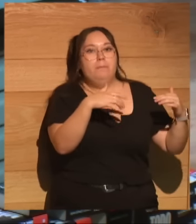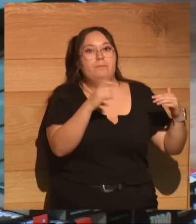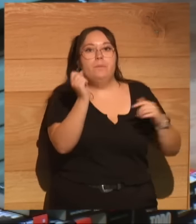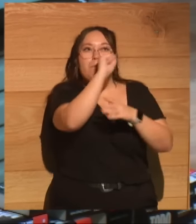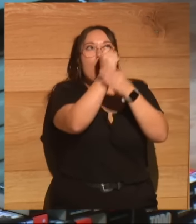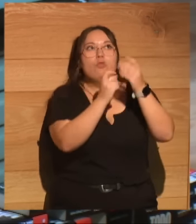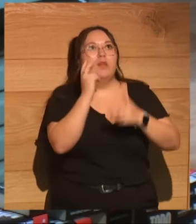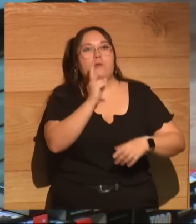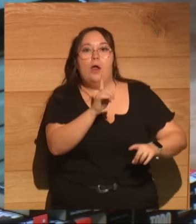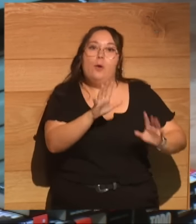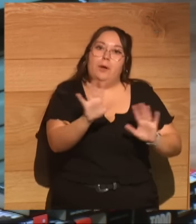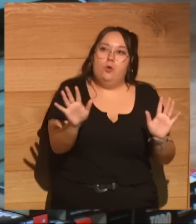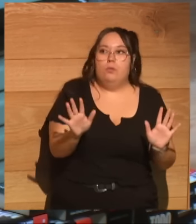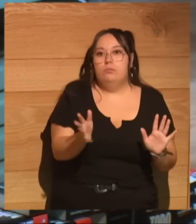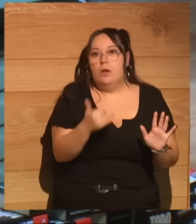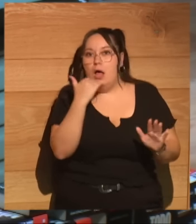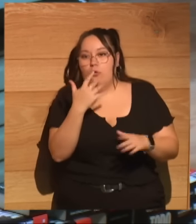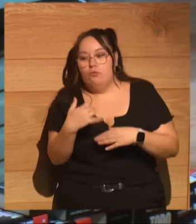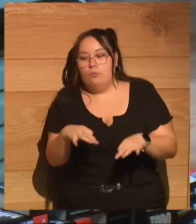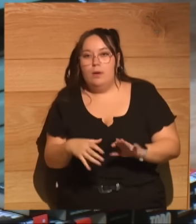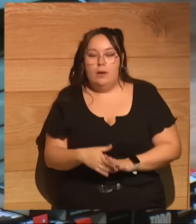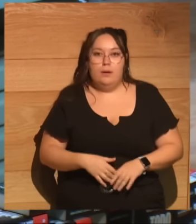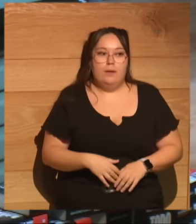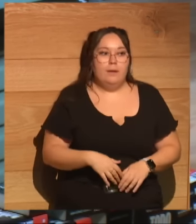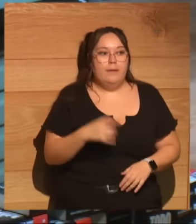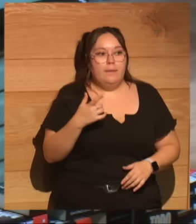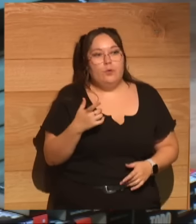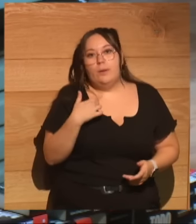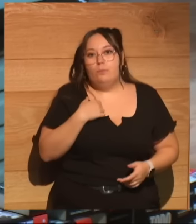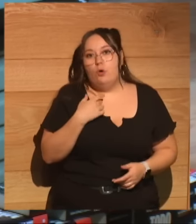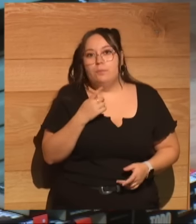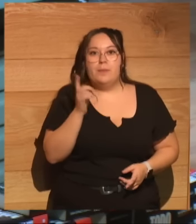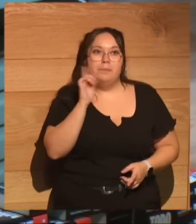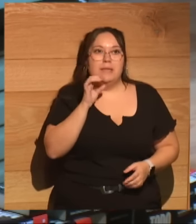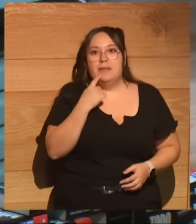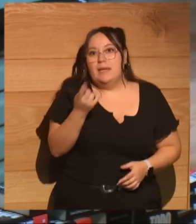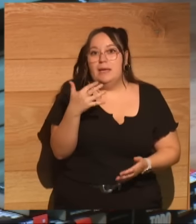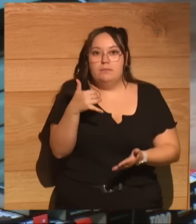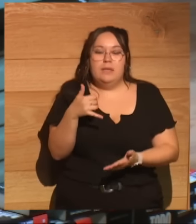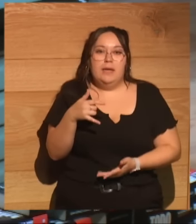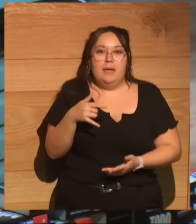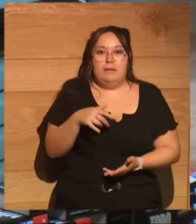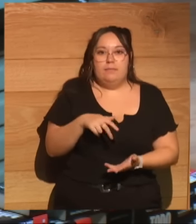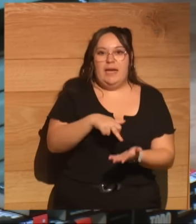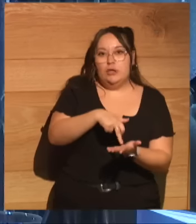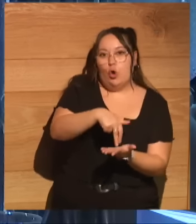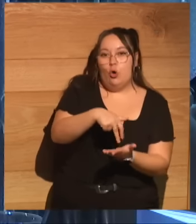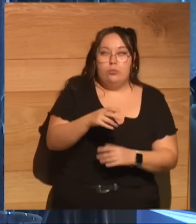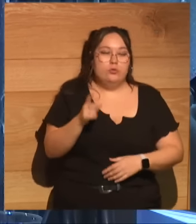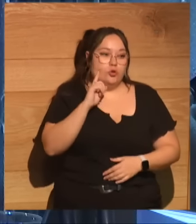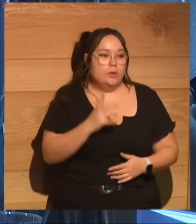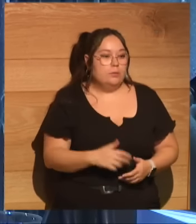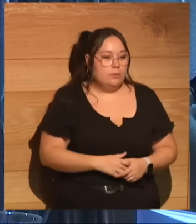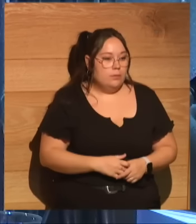a tu hermano, pero, cosas muy básicas de comportamiento. Finge que estás cojo, por ejemplo, algo yo qué sé.